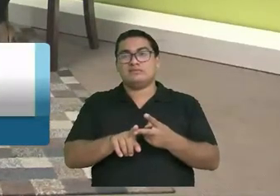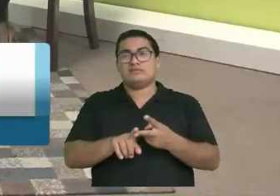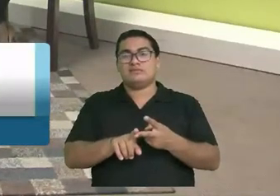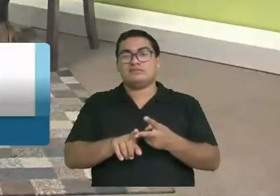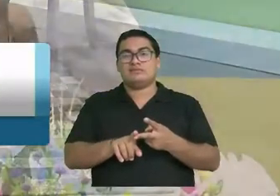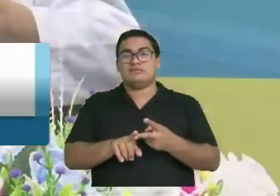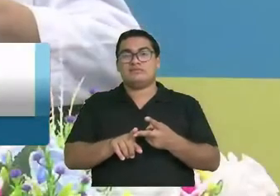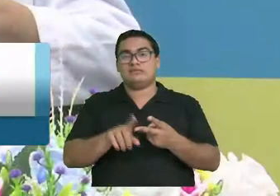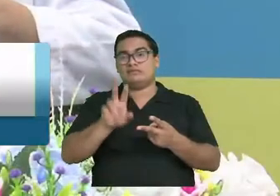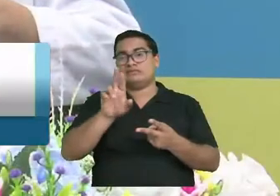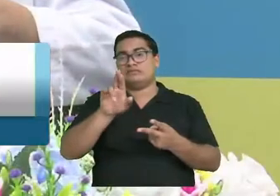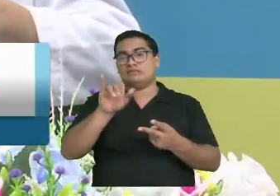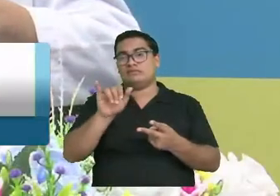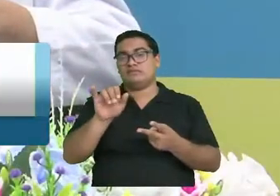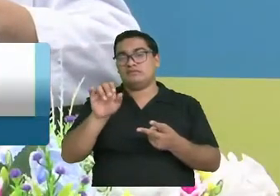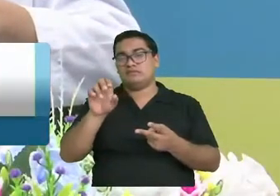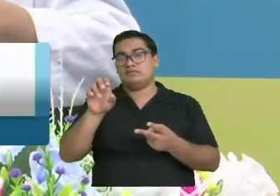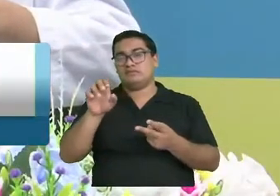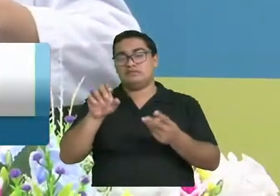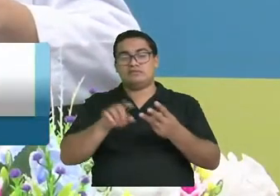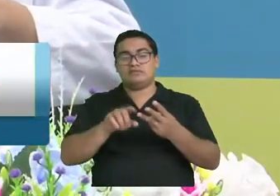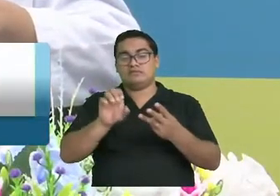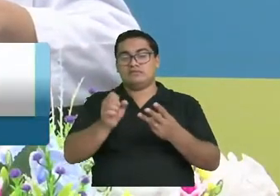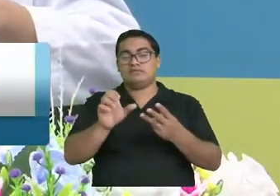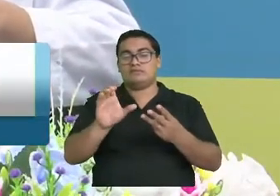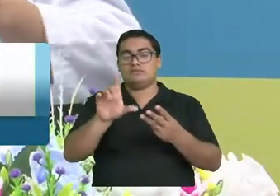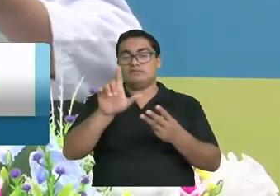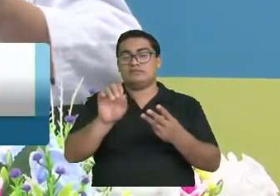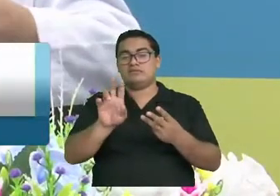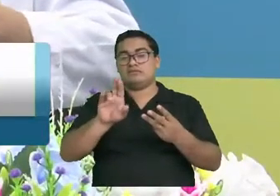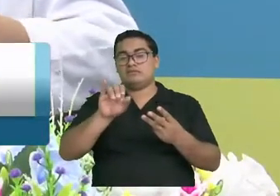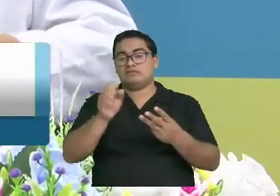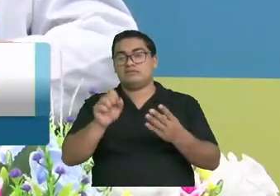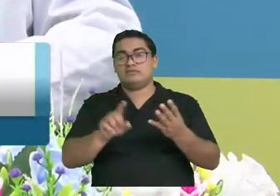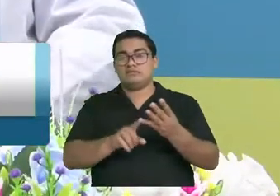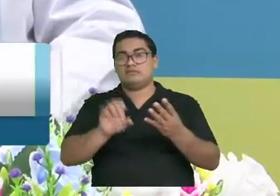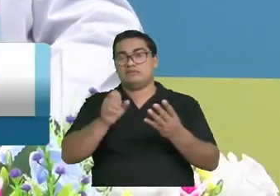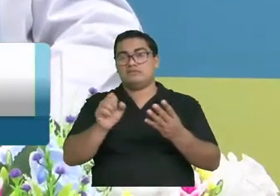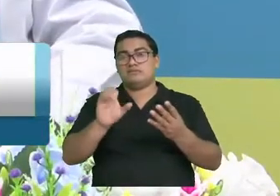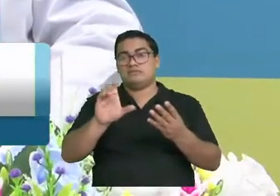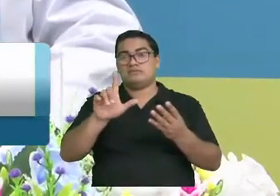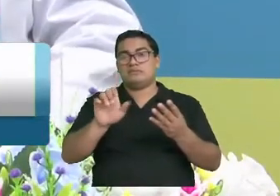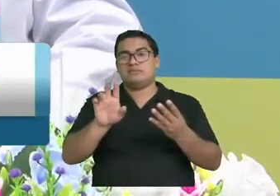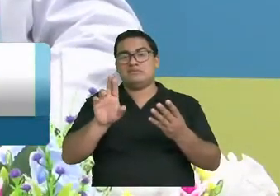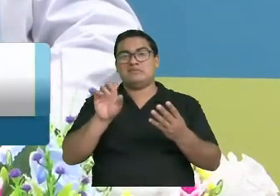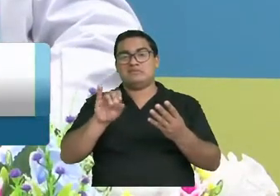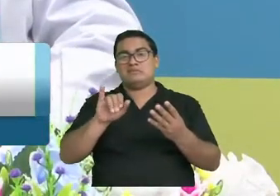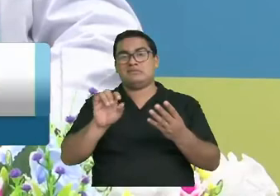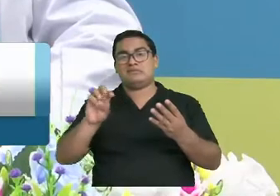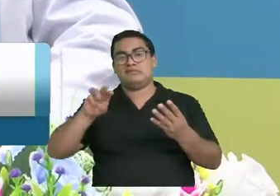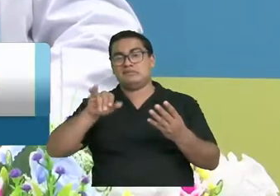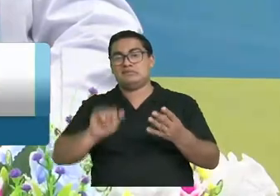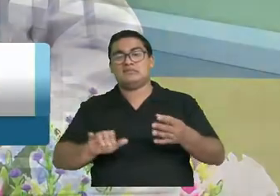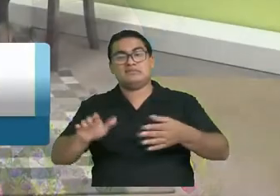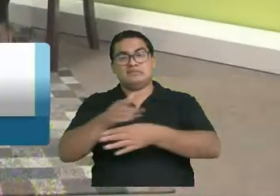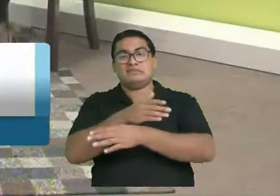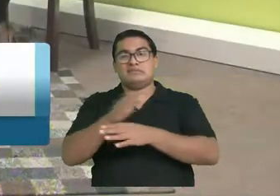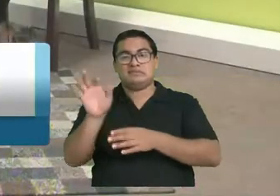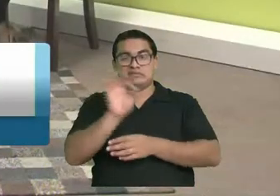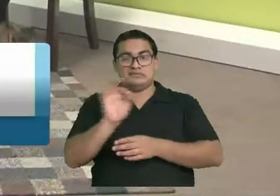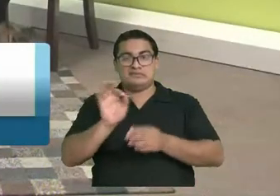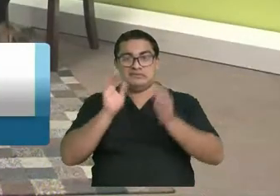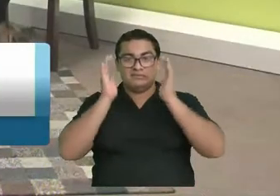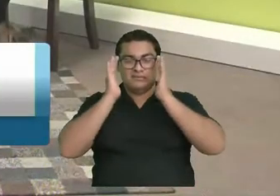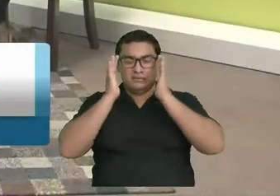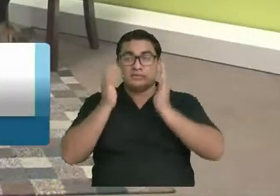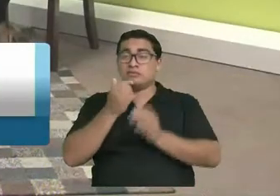artritis reumatoidea, la esclerosis, la esclerodermia, pueden presentar este tipo de manifestaciones. Ya. Ahora, ¿por qué